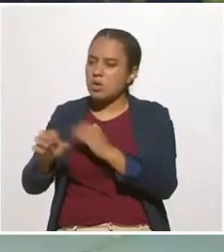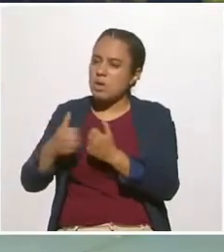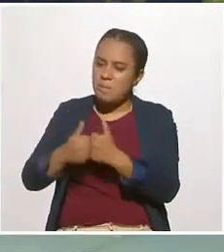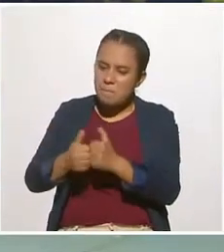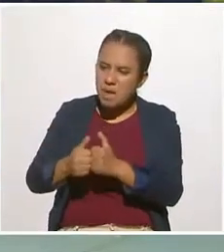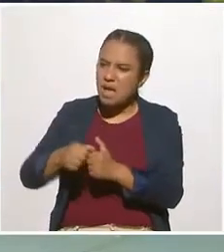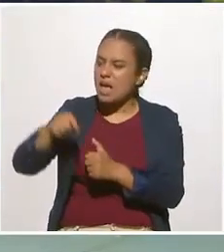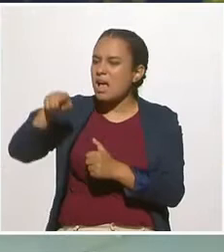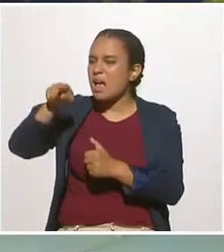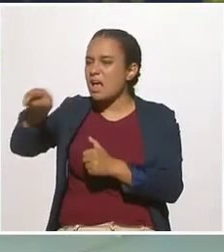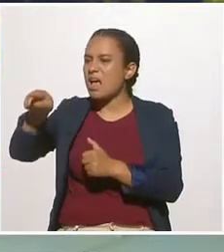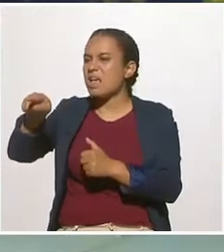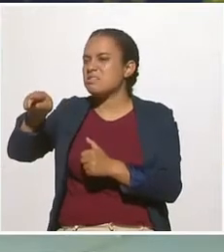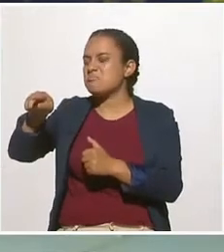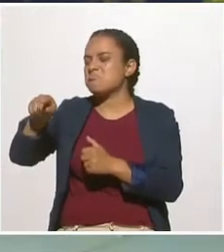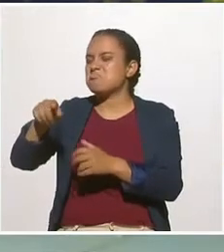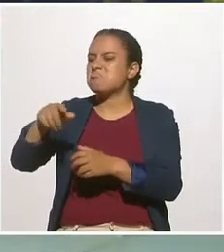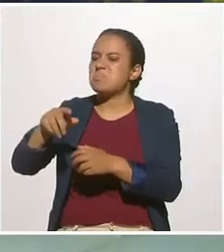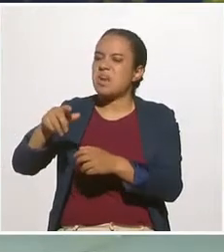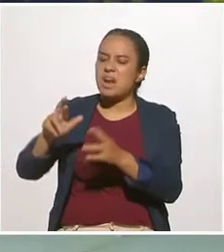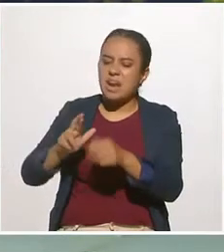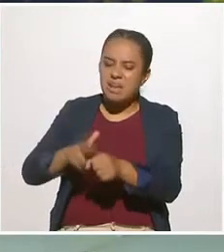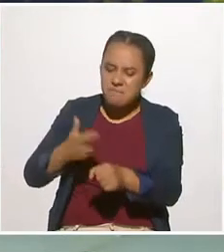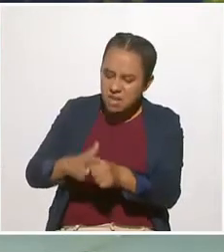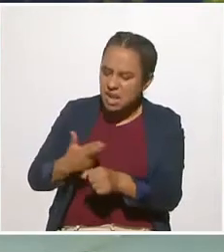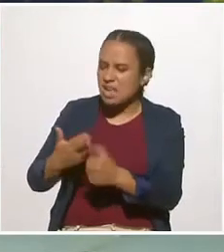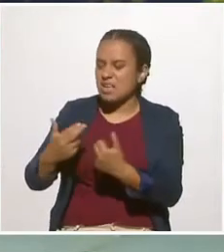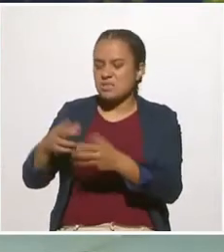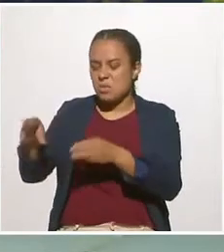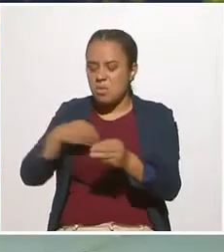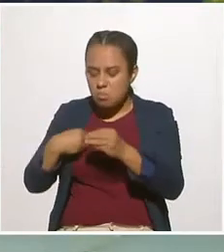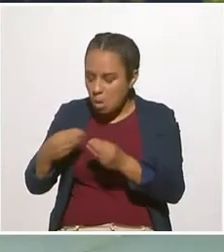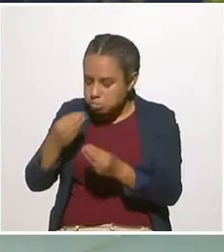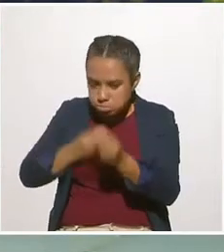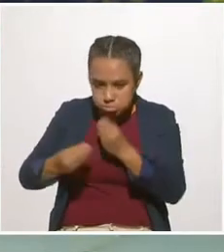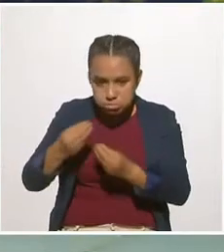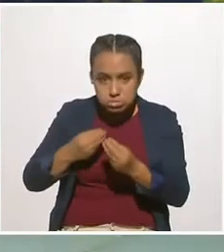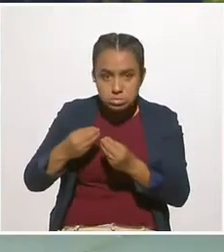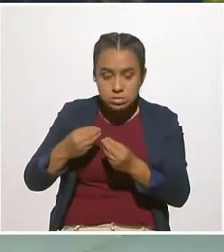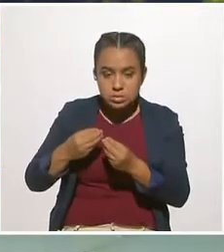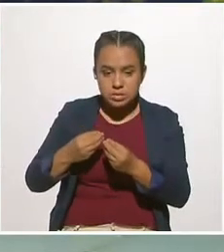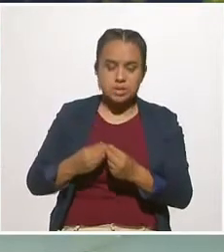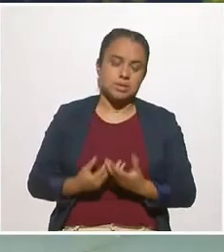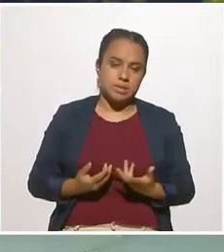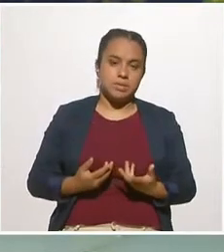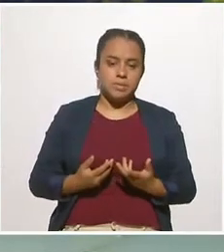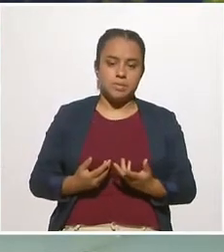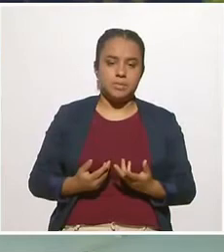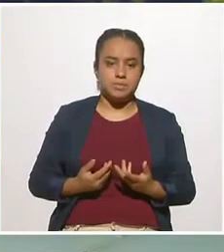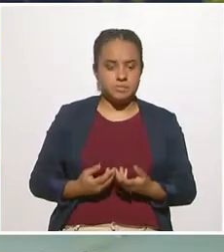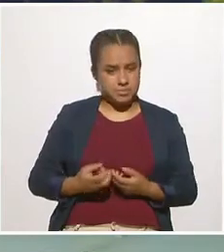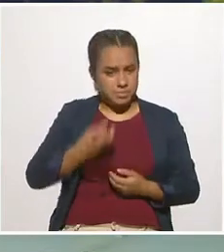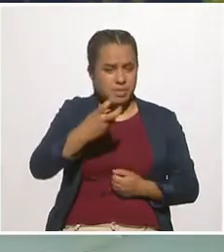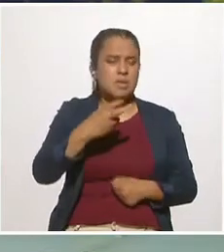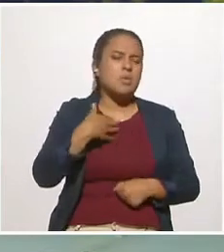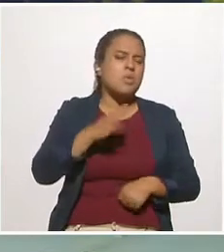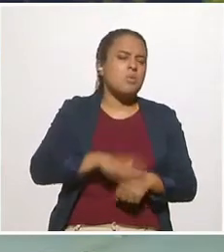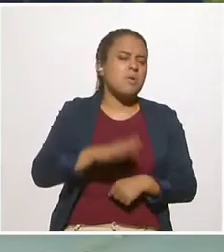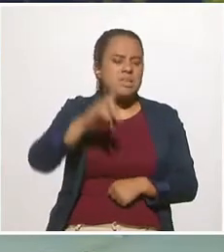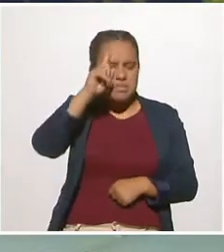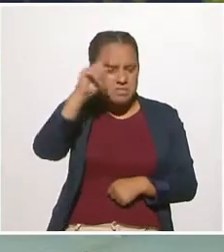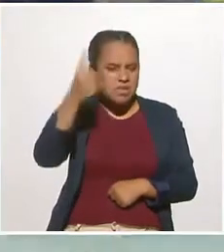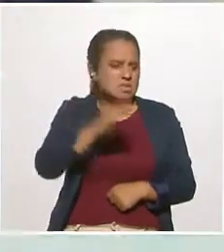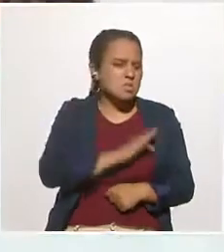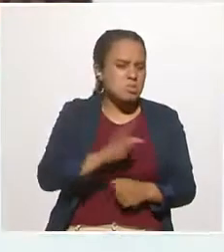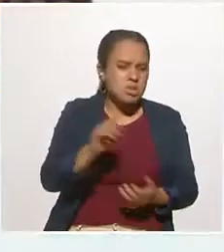refresco, agarro alimentos que son de fácil acceso, porque esa es otra cuestión, ¿no? También está más fácil acceder a este tipo de alimentos